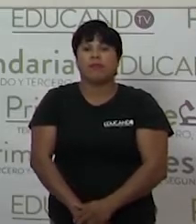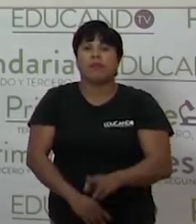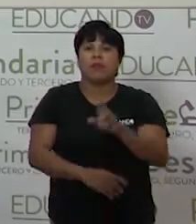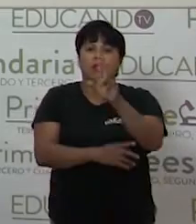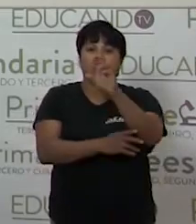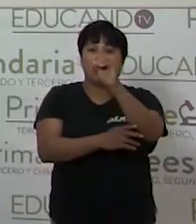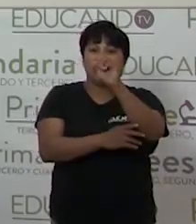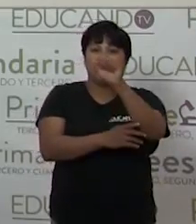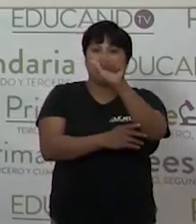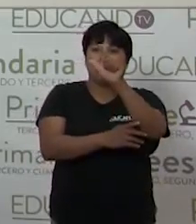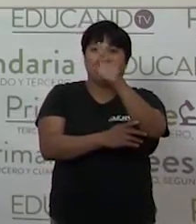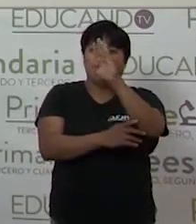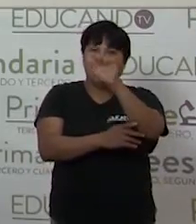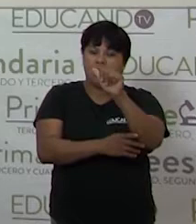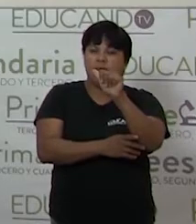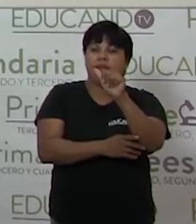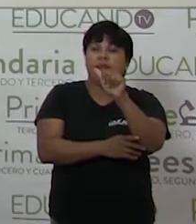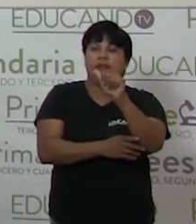a rosalba